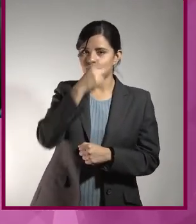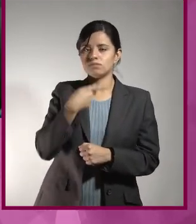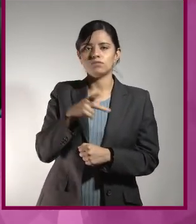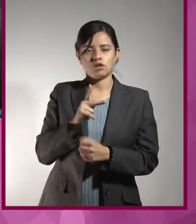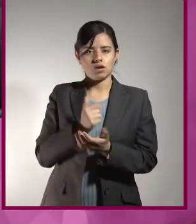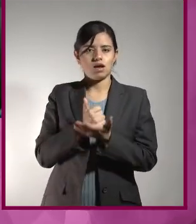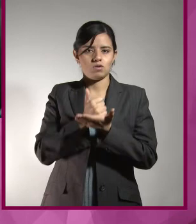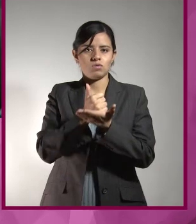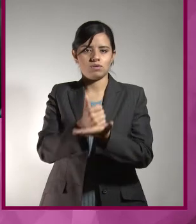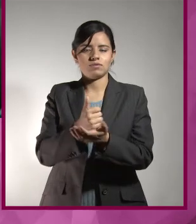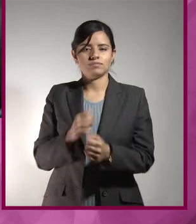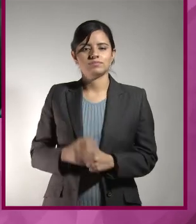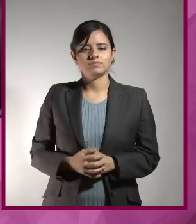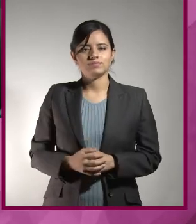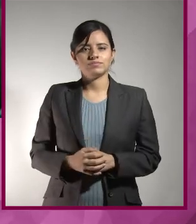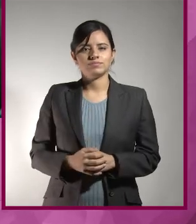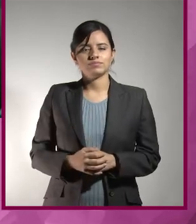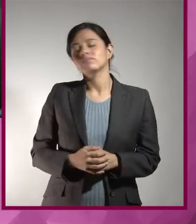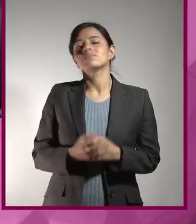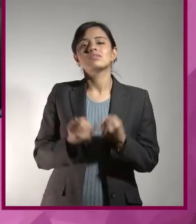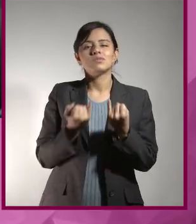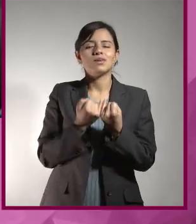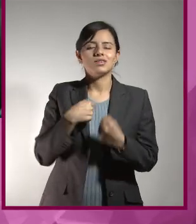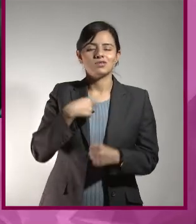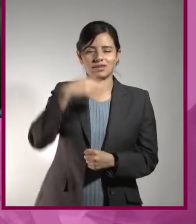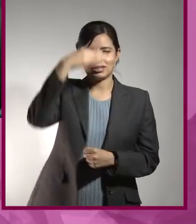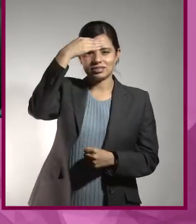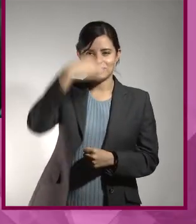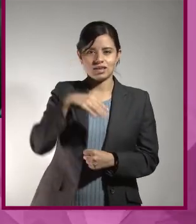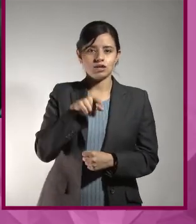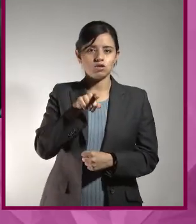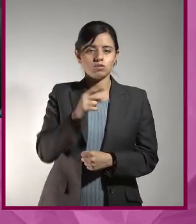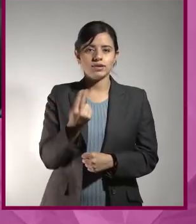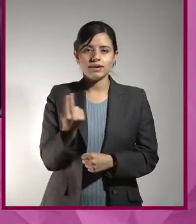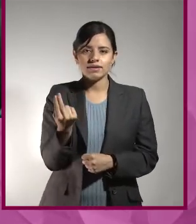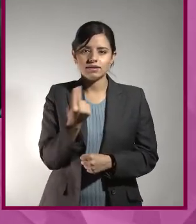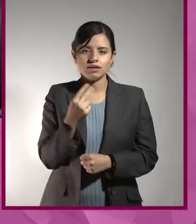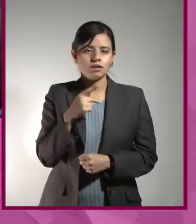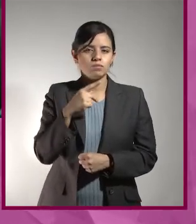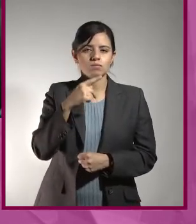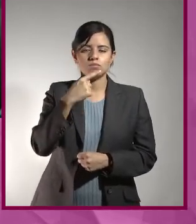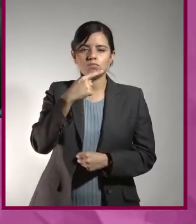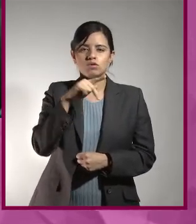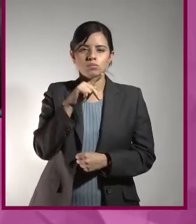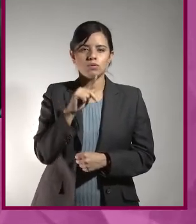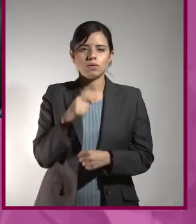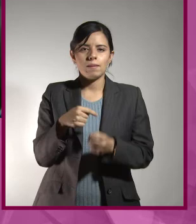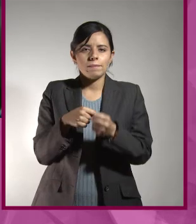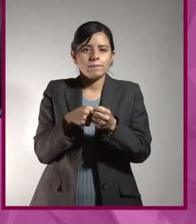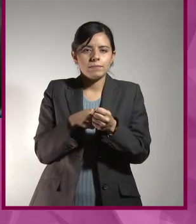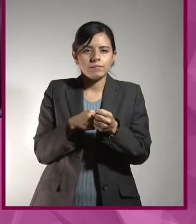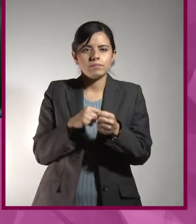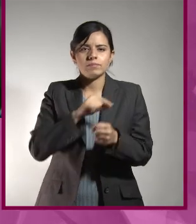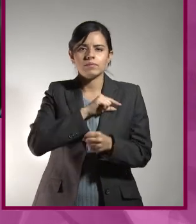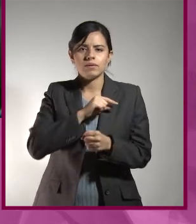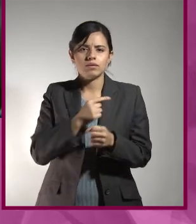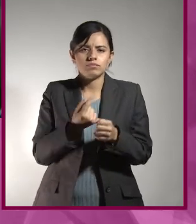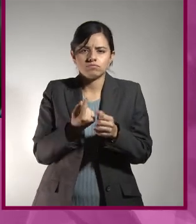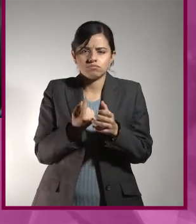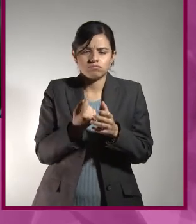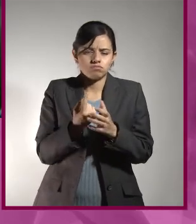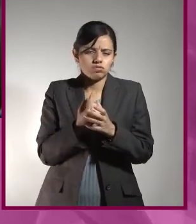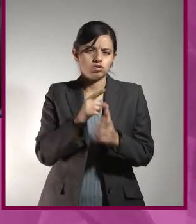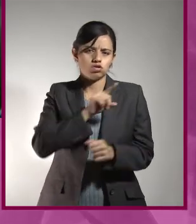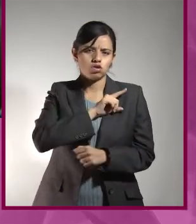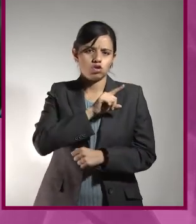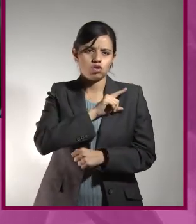mejor. Sé también que necesitas tu espacio íntimo y que no es fácil